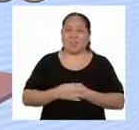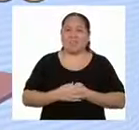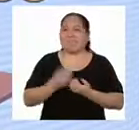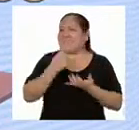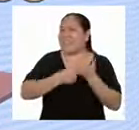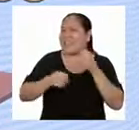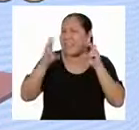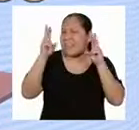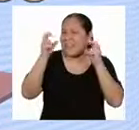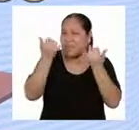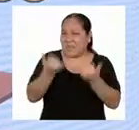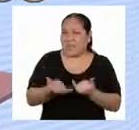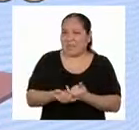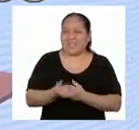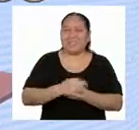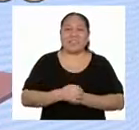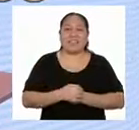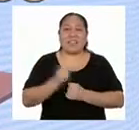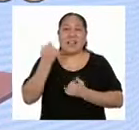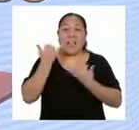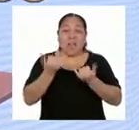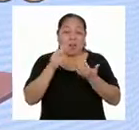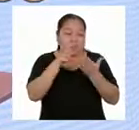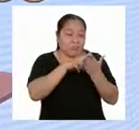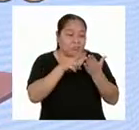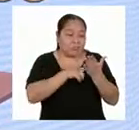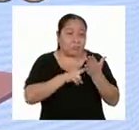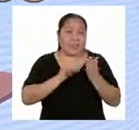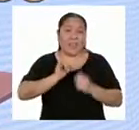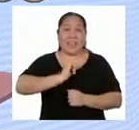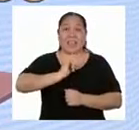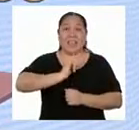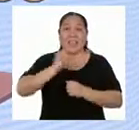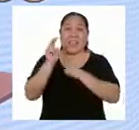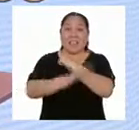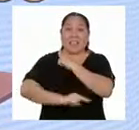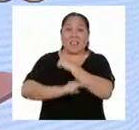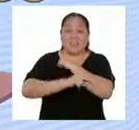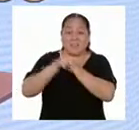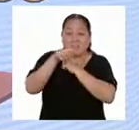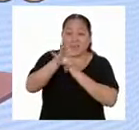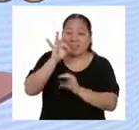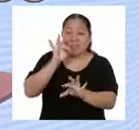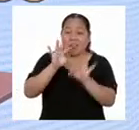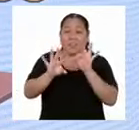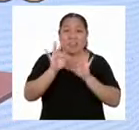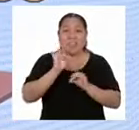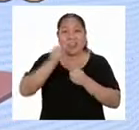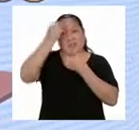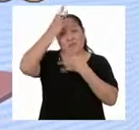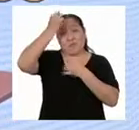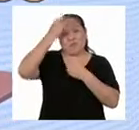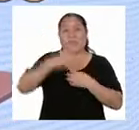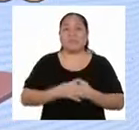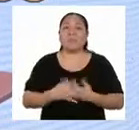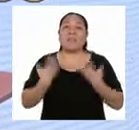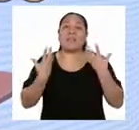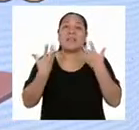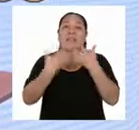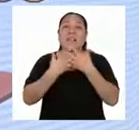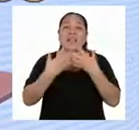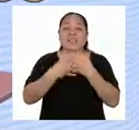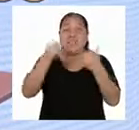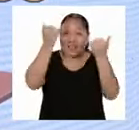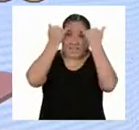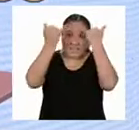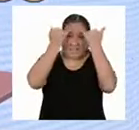hoy? A partir de la lectura de un texto sobre la identidad nacional, vamos a identificar información, establecer relaciones entre